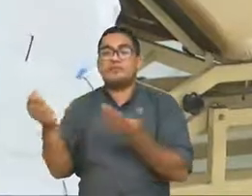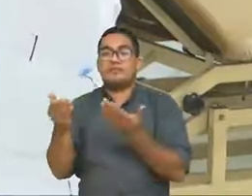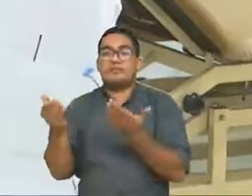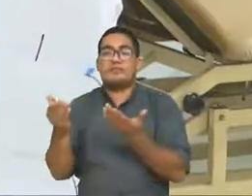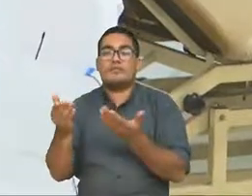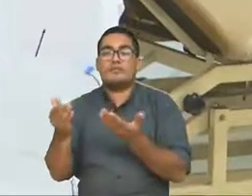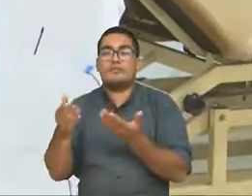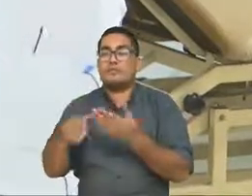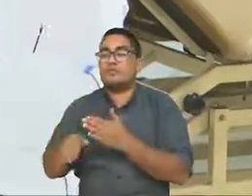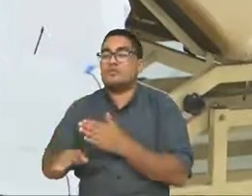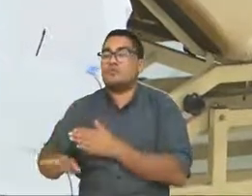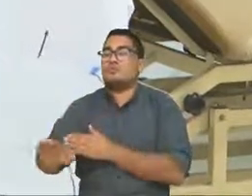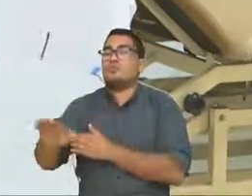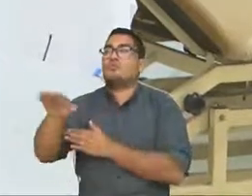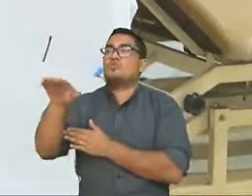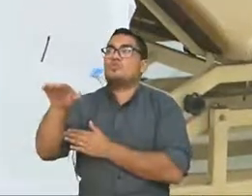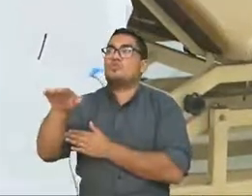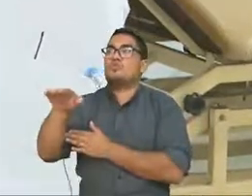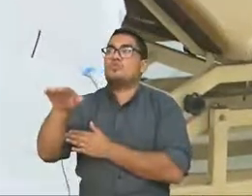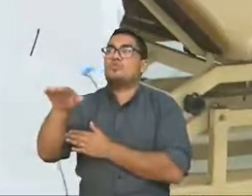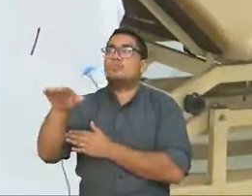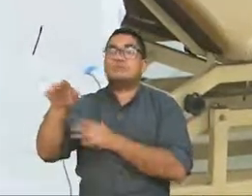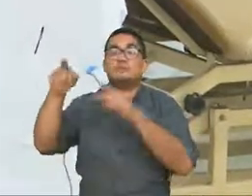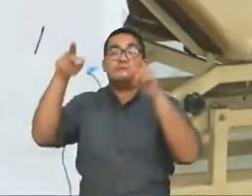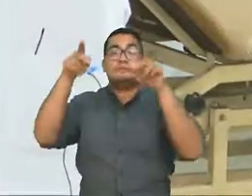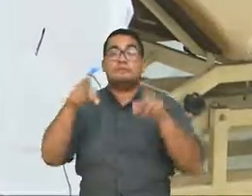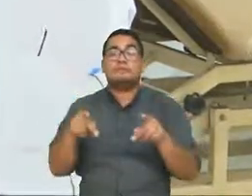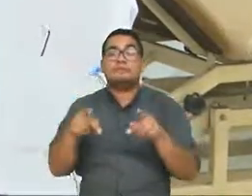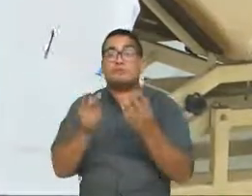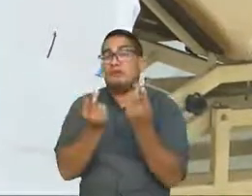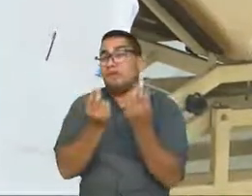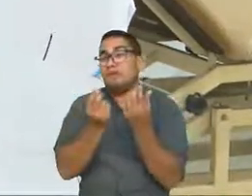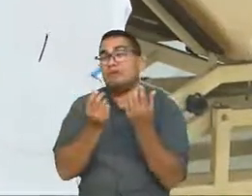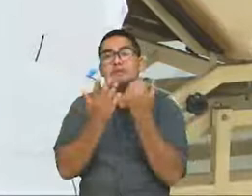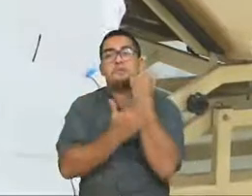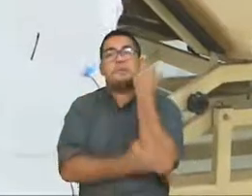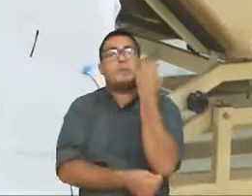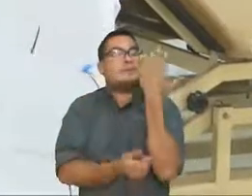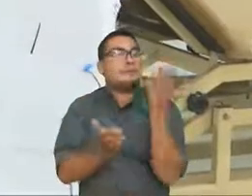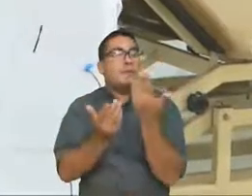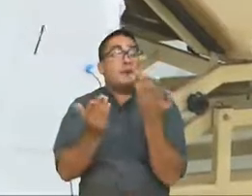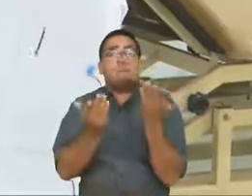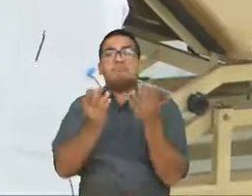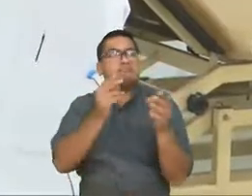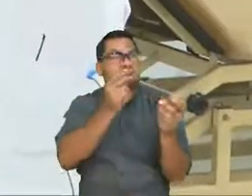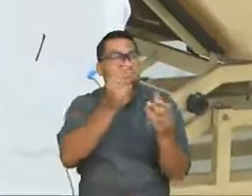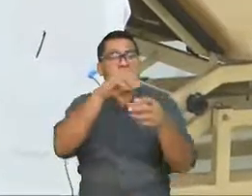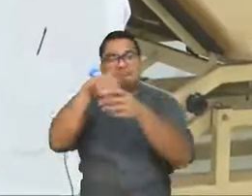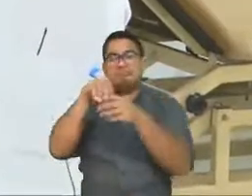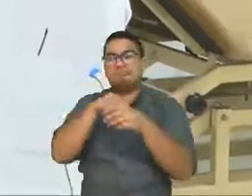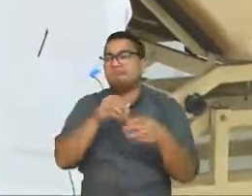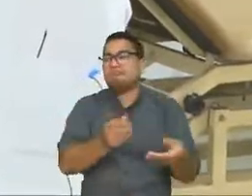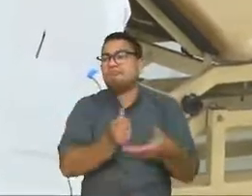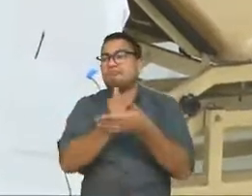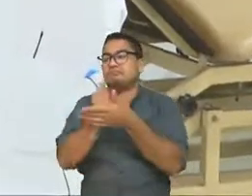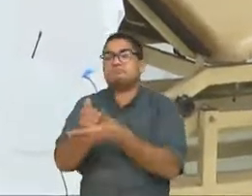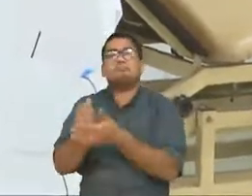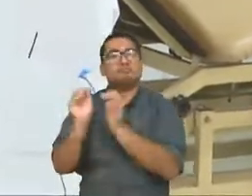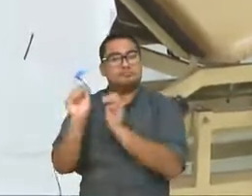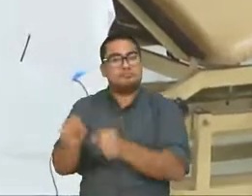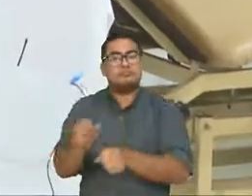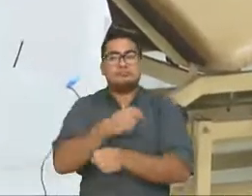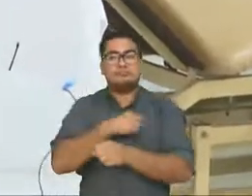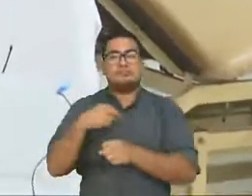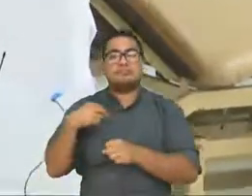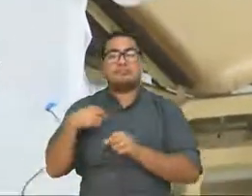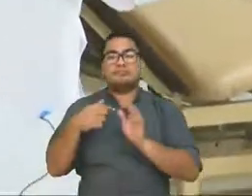ser la rampa. Si el paciente no tiene condiciones económicas, también las organizaciones dentro de la comunidad lo hacen, como